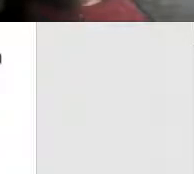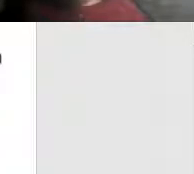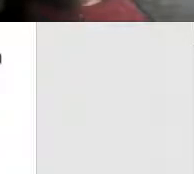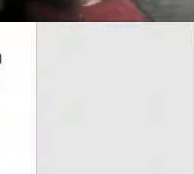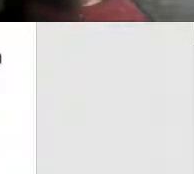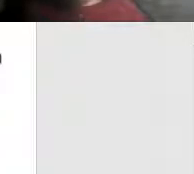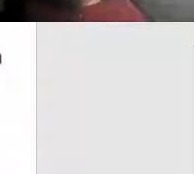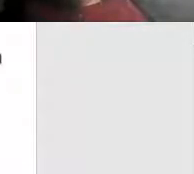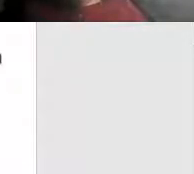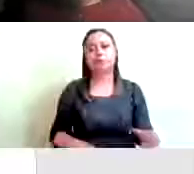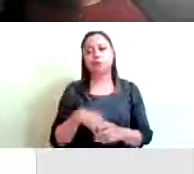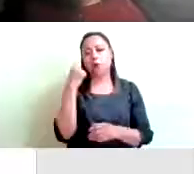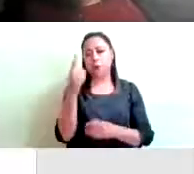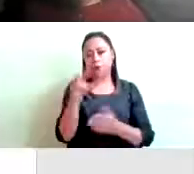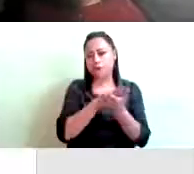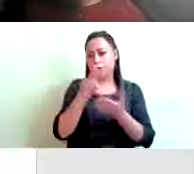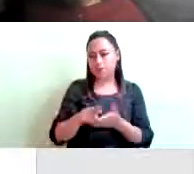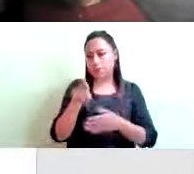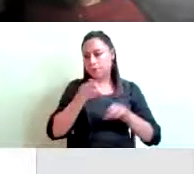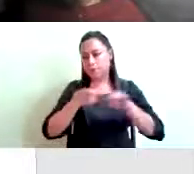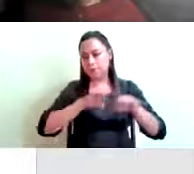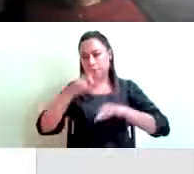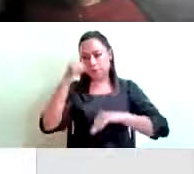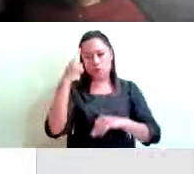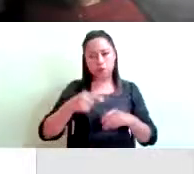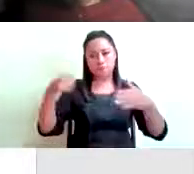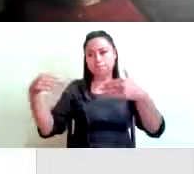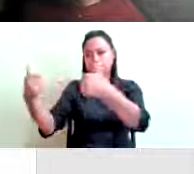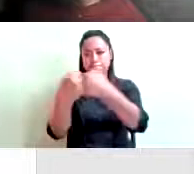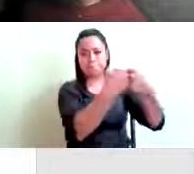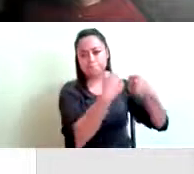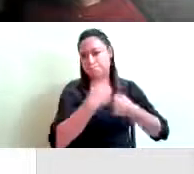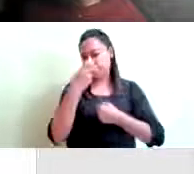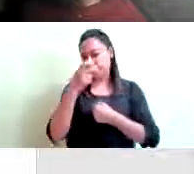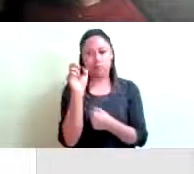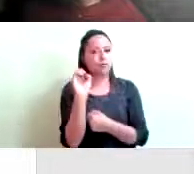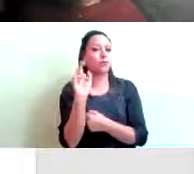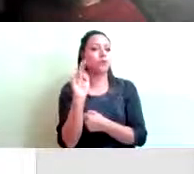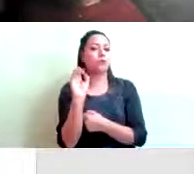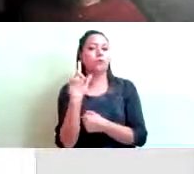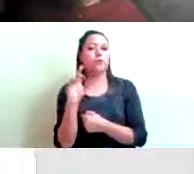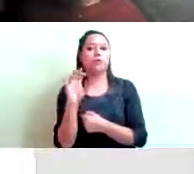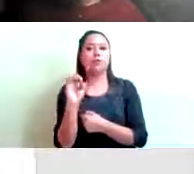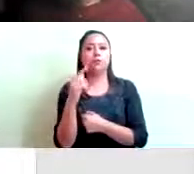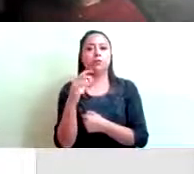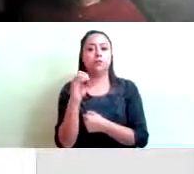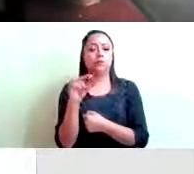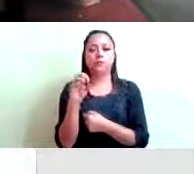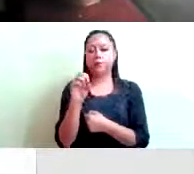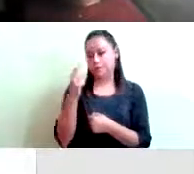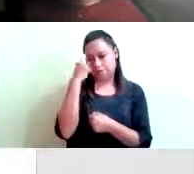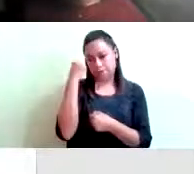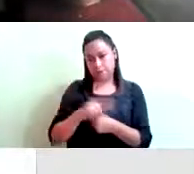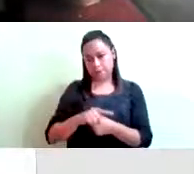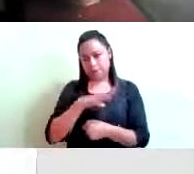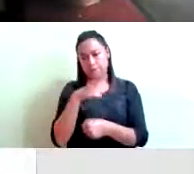trabajo para delimitar estos polígonos de actuación y a su vez tomar en cuenta el problema que caracteriza